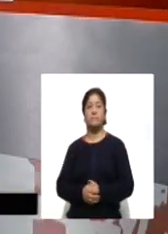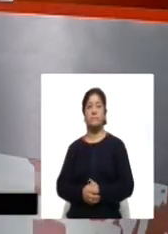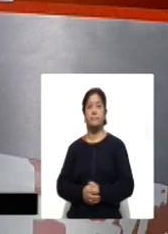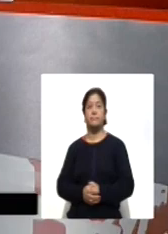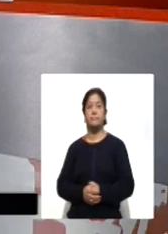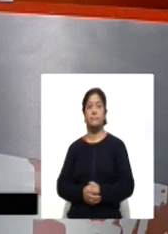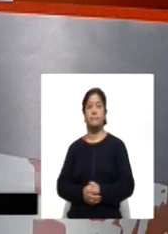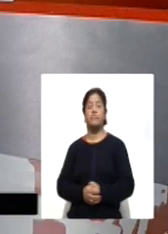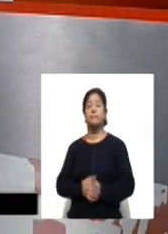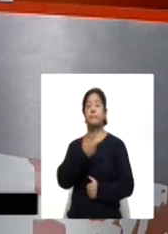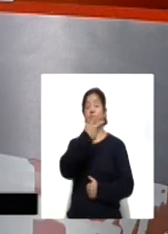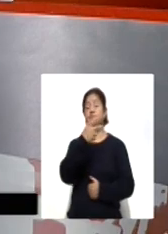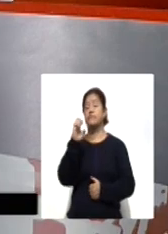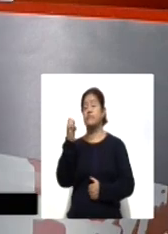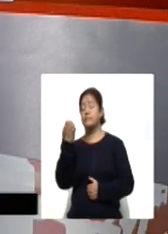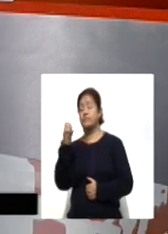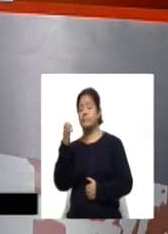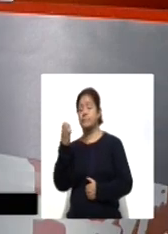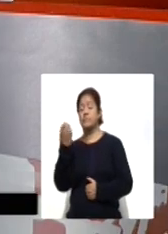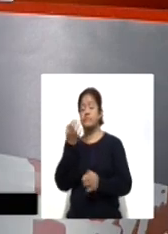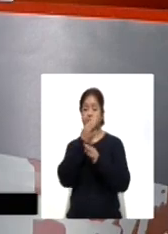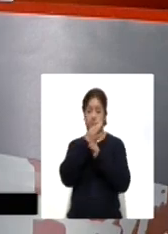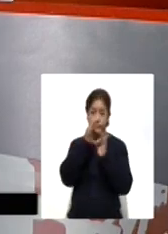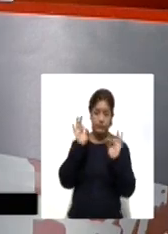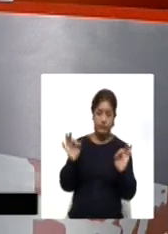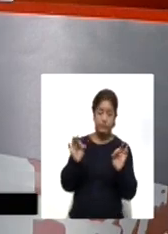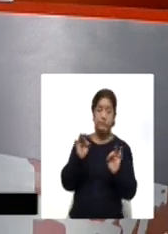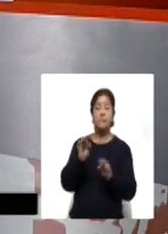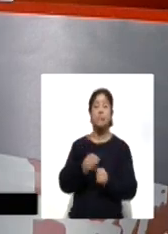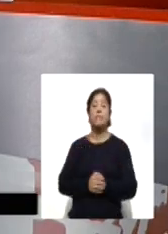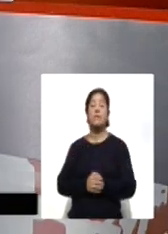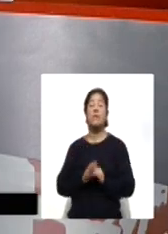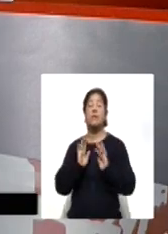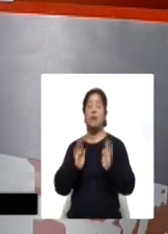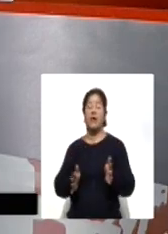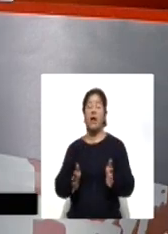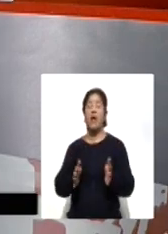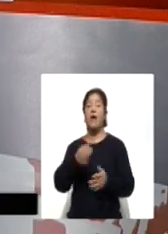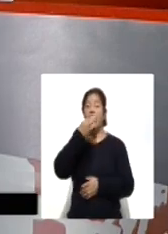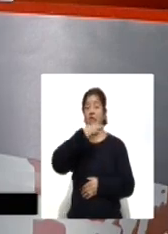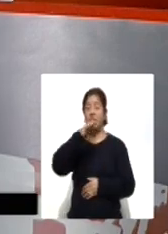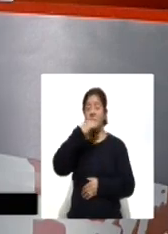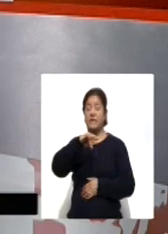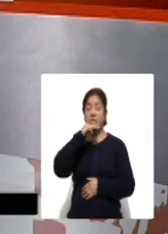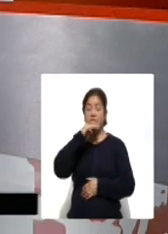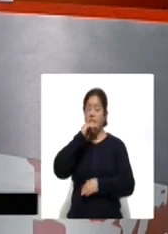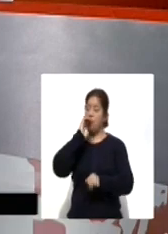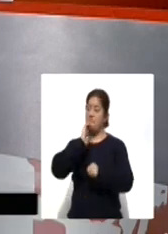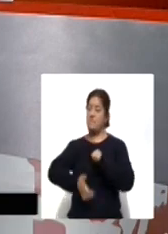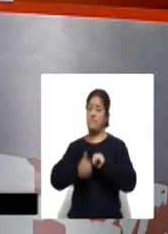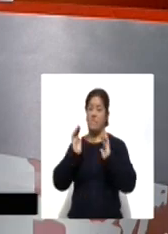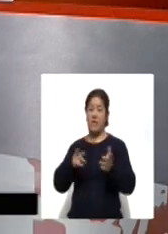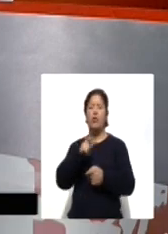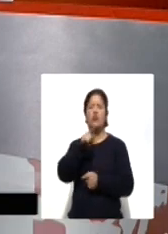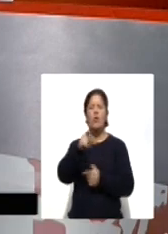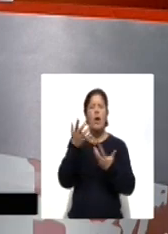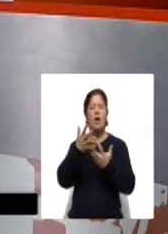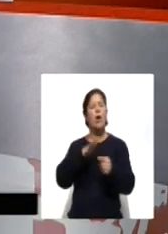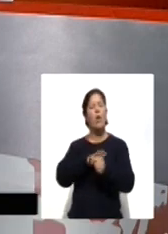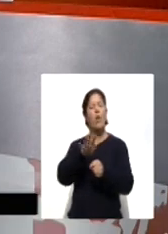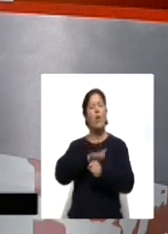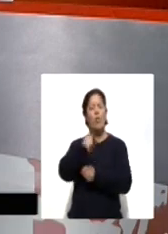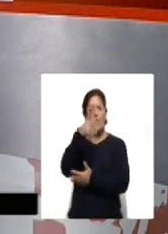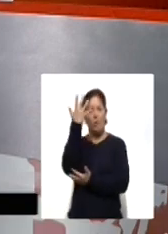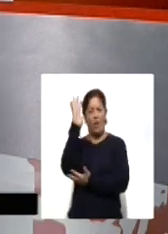Bueno, pues ya es 8 de enero y podemos decir que oficialmente los festejos navideños llegaron a su fin. ¿Usted qué va a hacer con su árbol